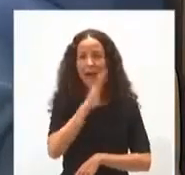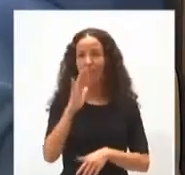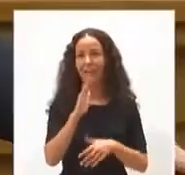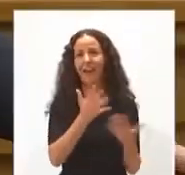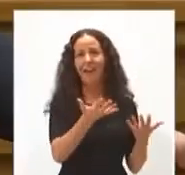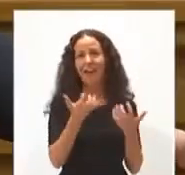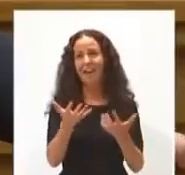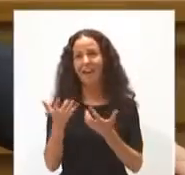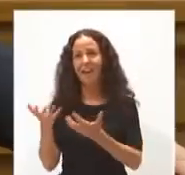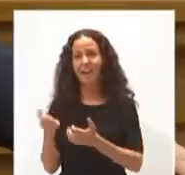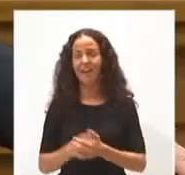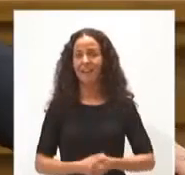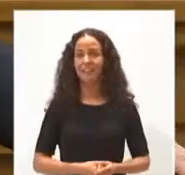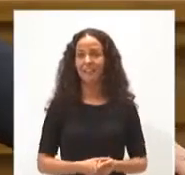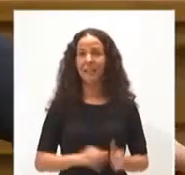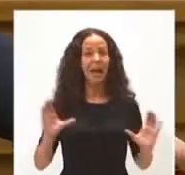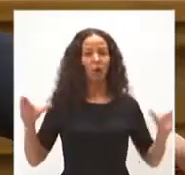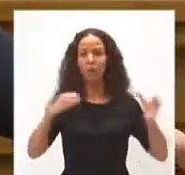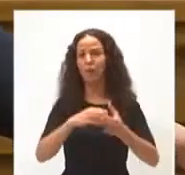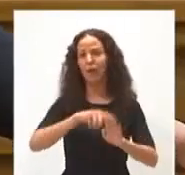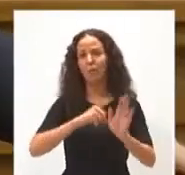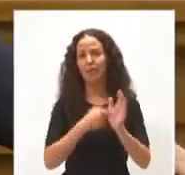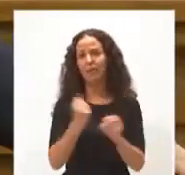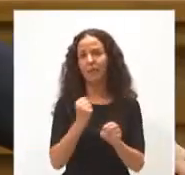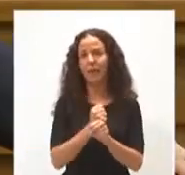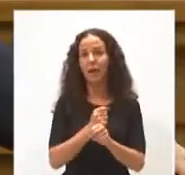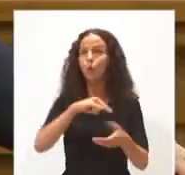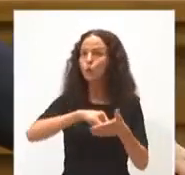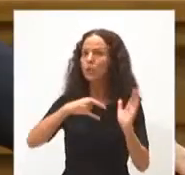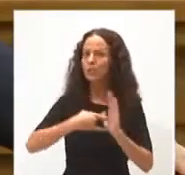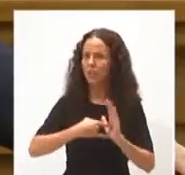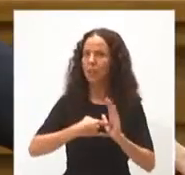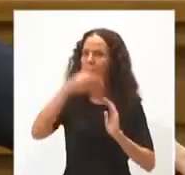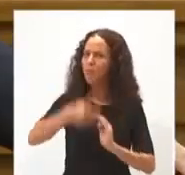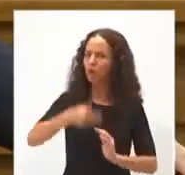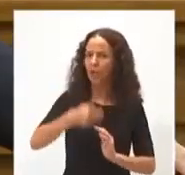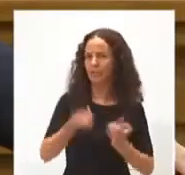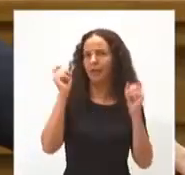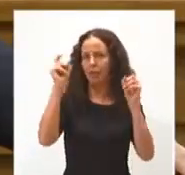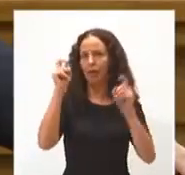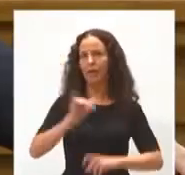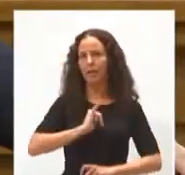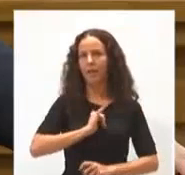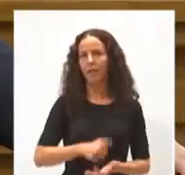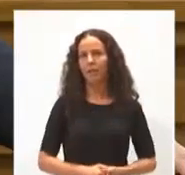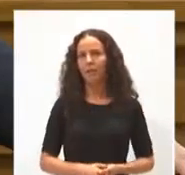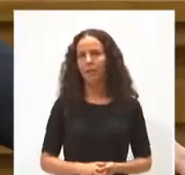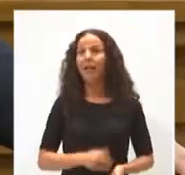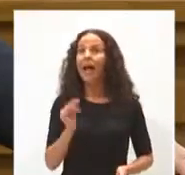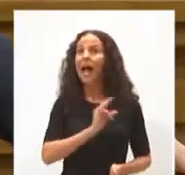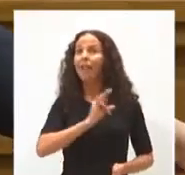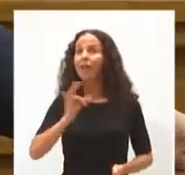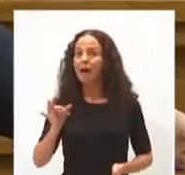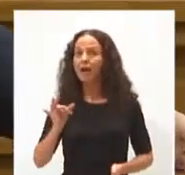supuesto toda la comunidad que trabaja tenemos un sistema muy extenso de educación que además es un